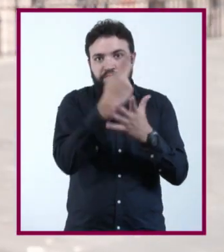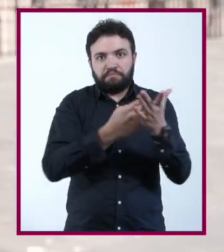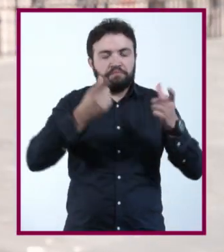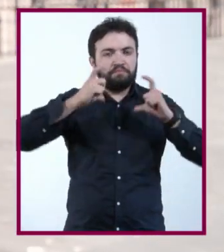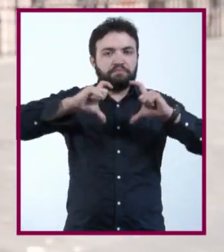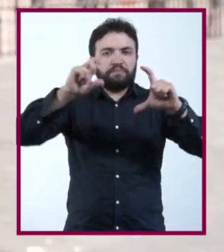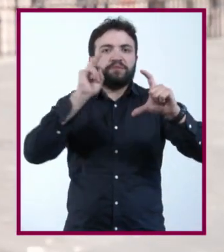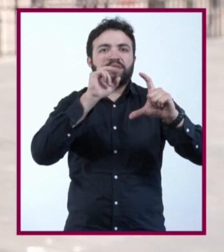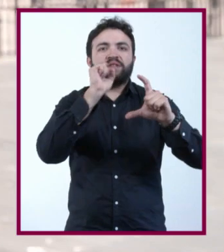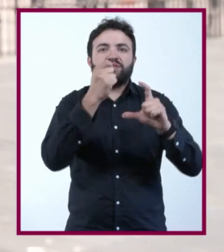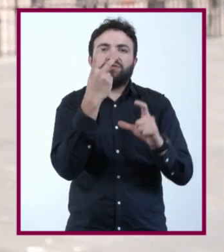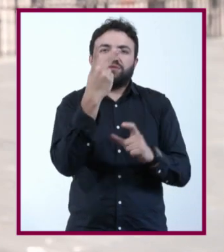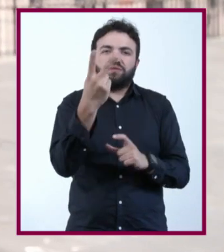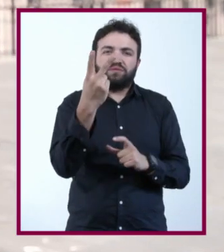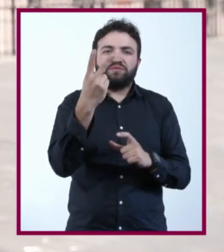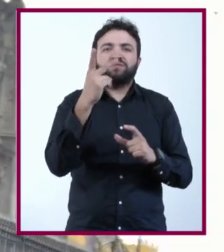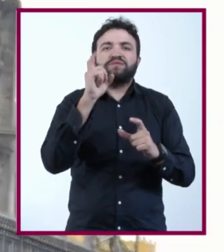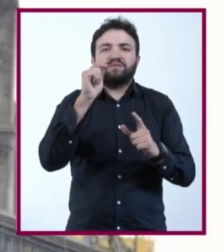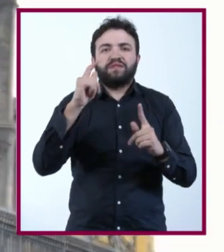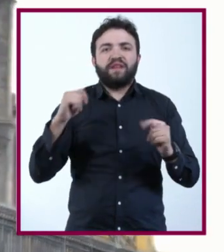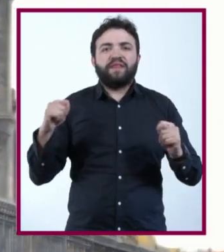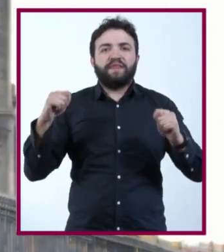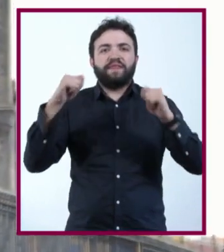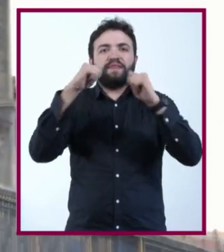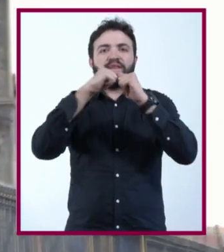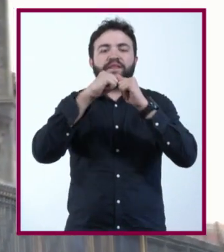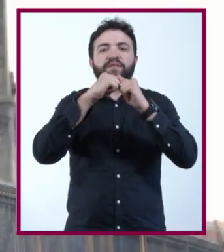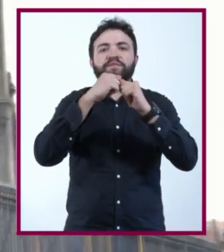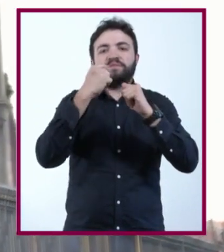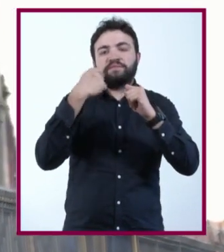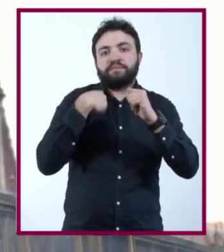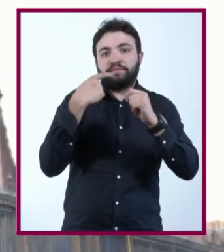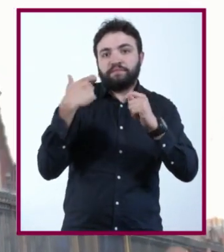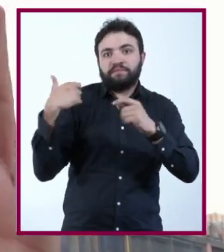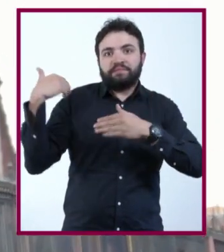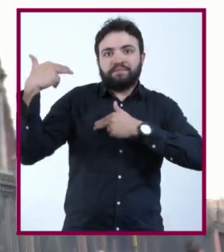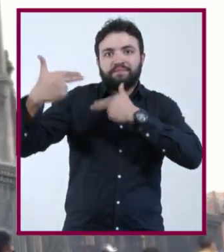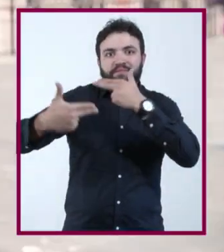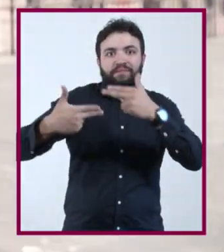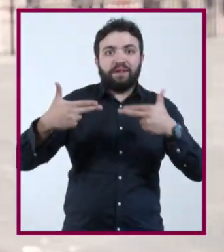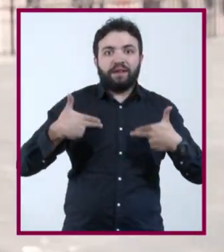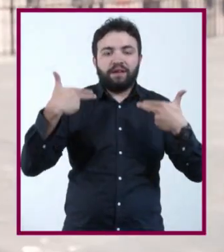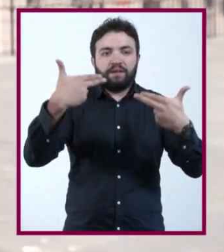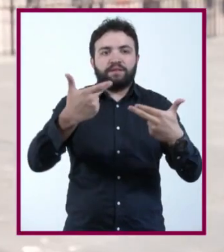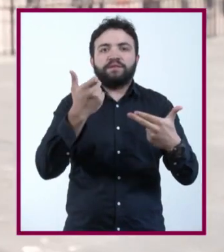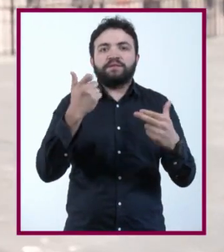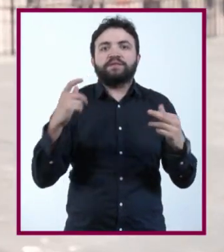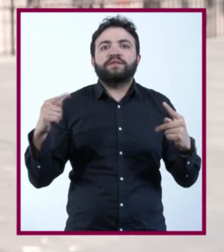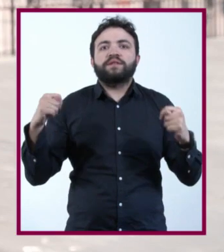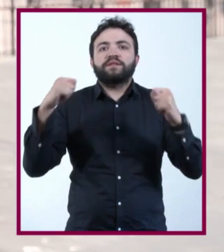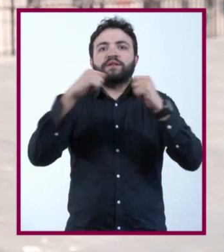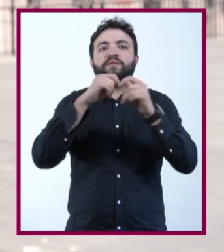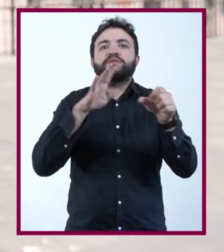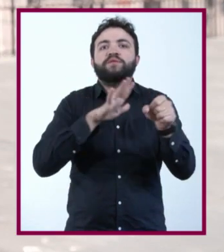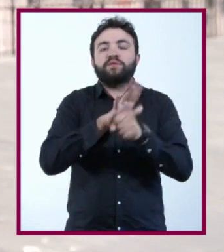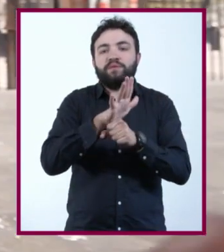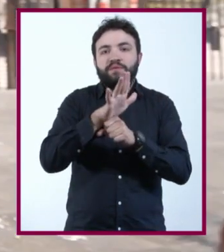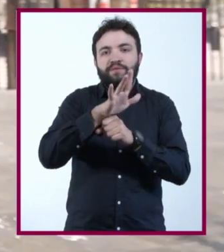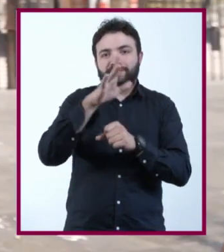a dos templos de nuestro patrimonio cultural. El primero que visitaremos en Bajo la Lupa es nuestra monumental Catedral